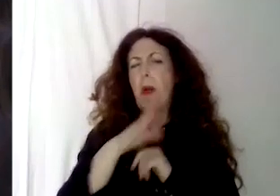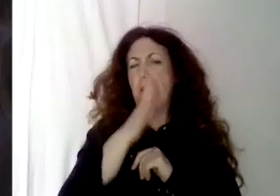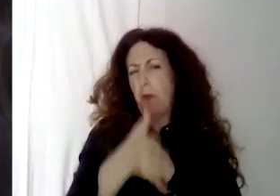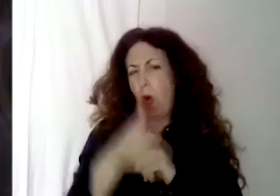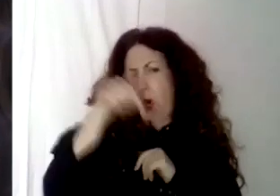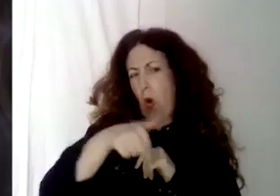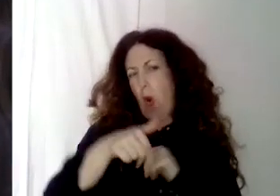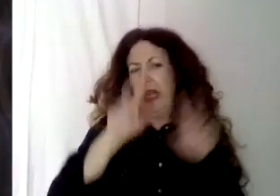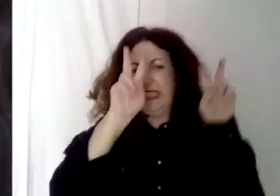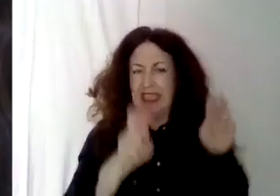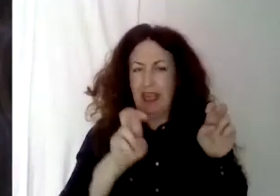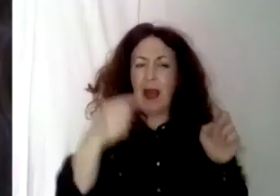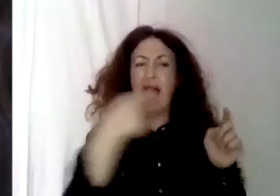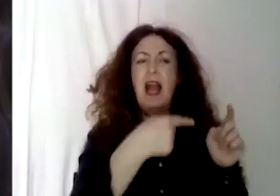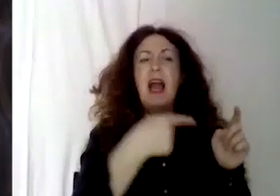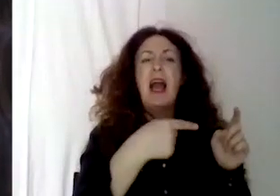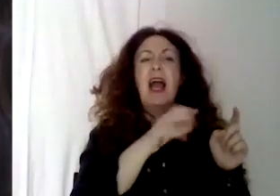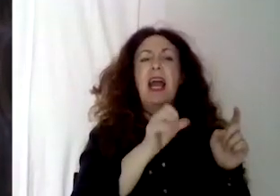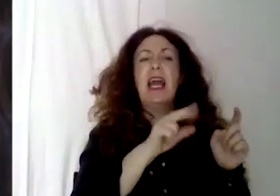Caravaggio y de